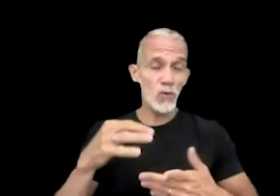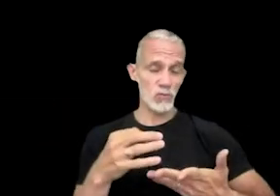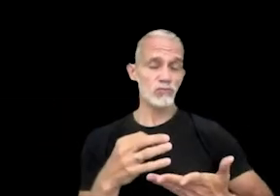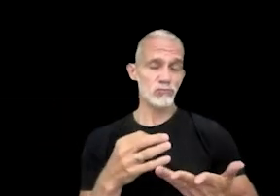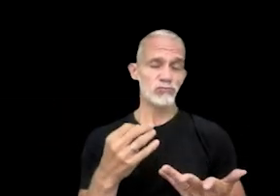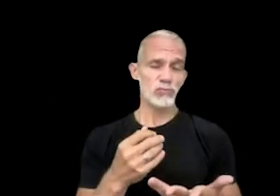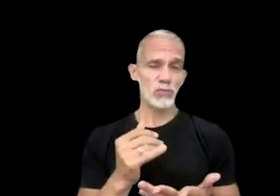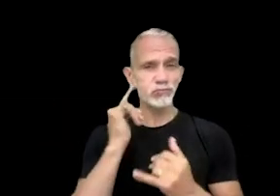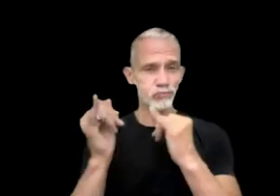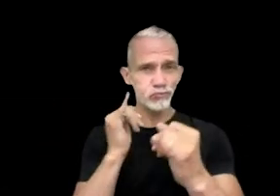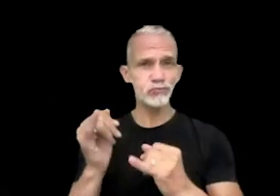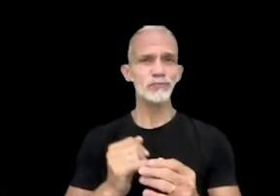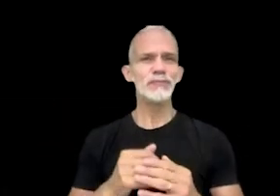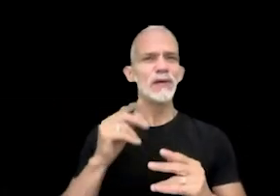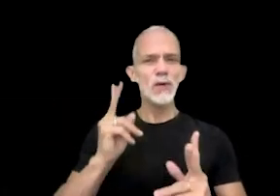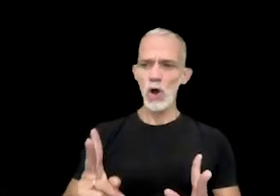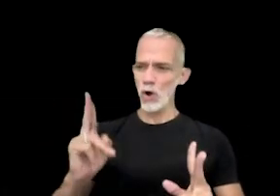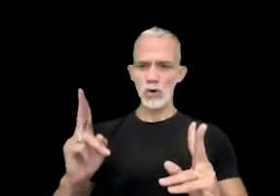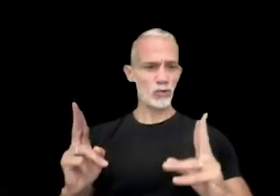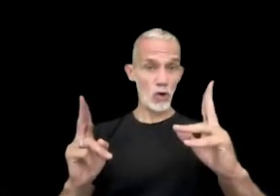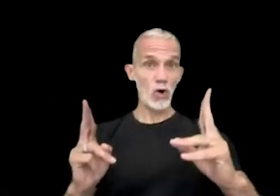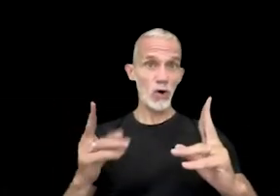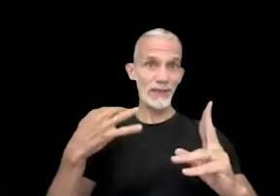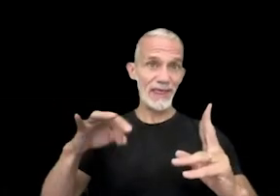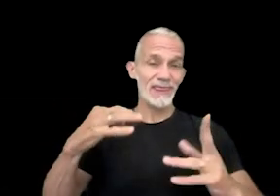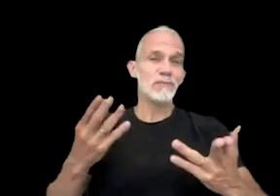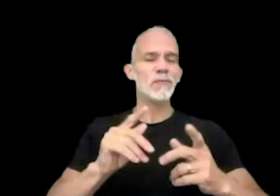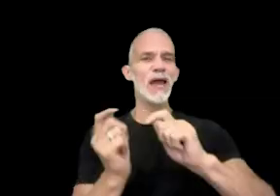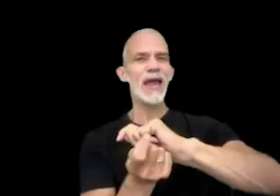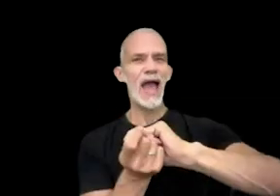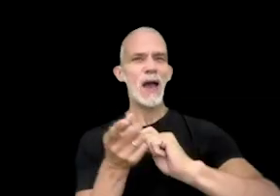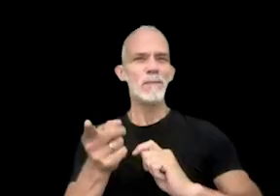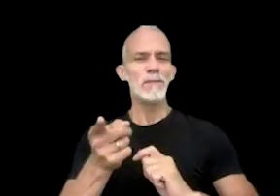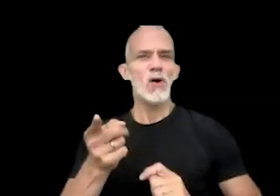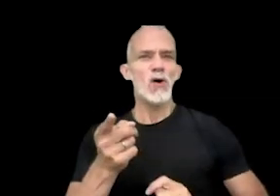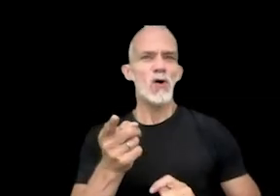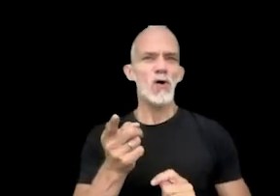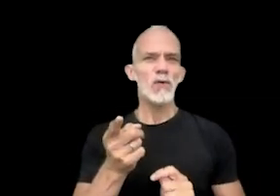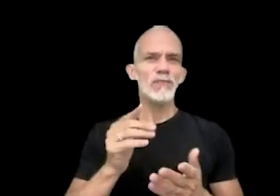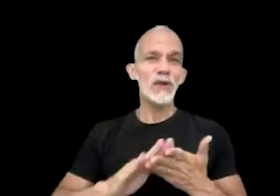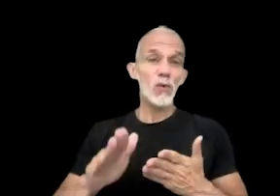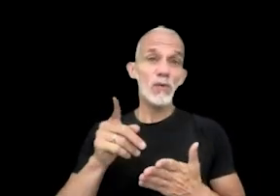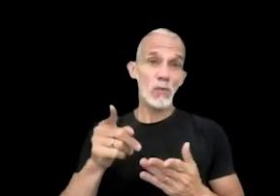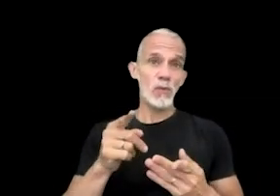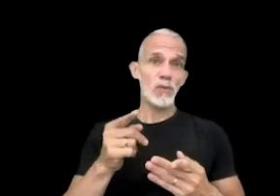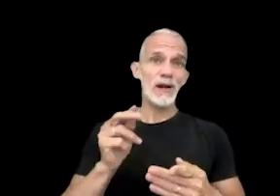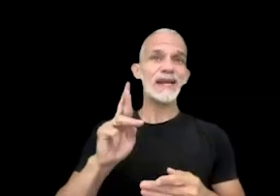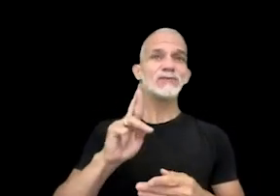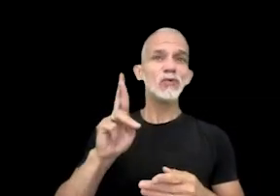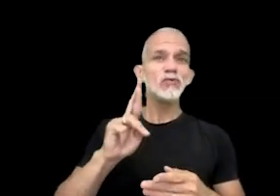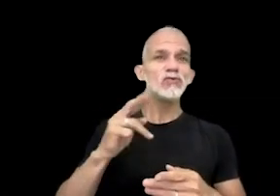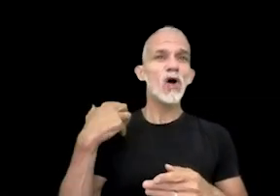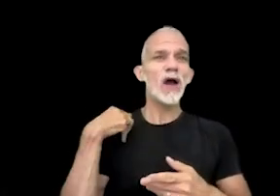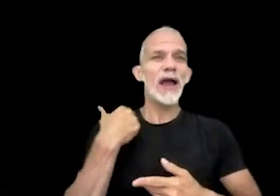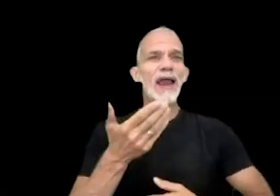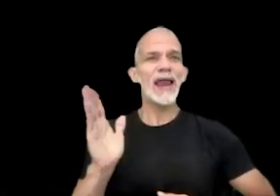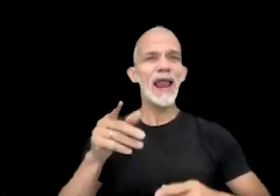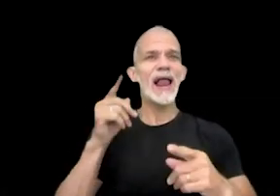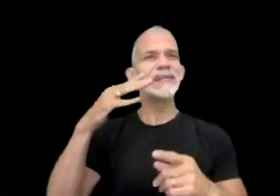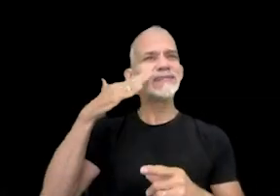respetando los cortes, de mencionar una modificación introducida por la Resolución General